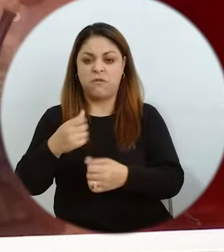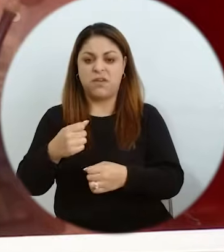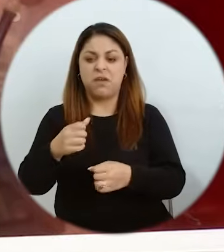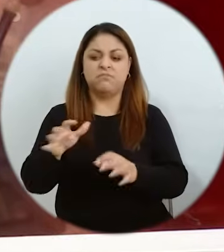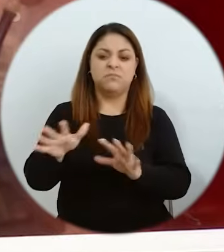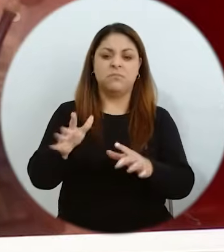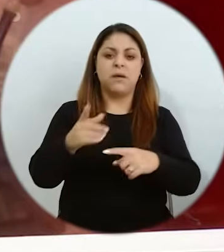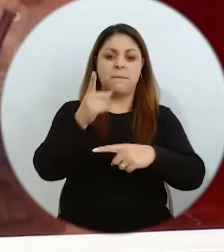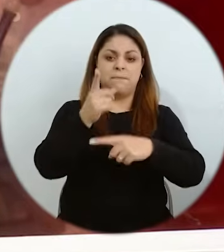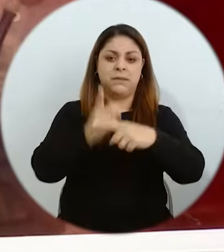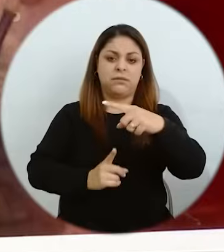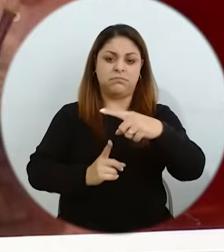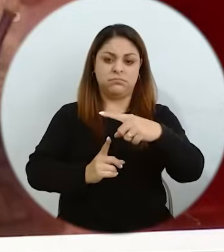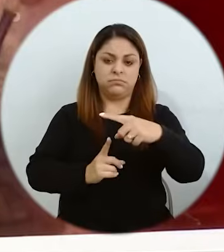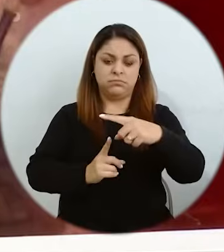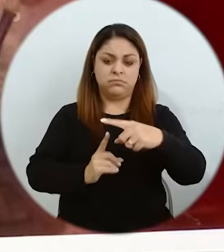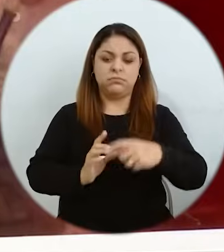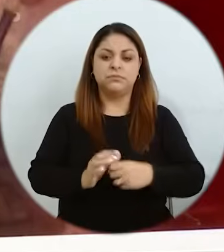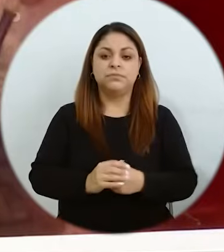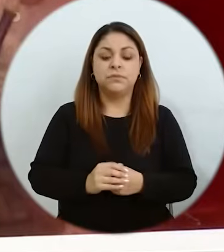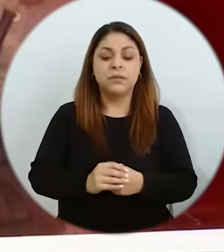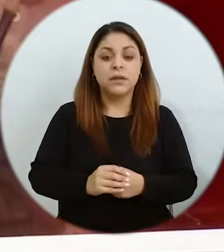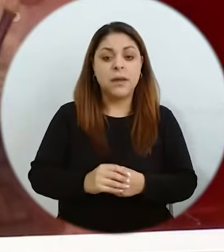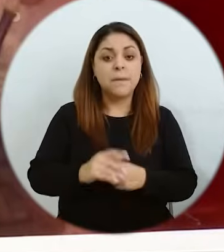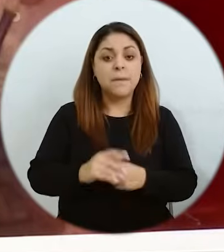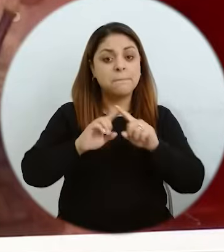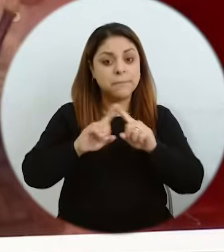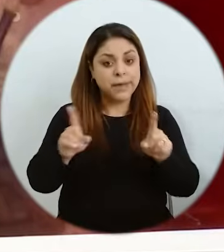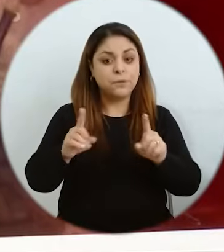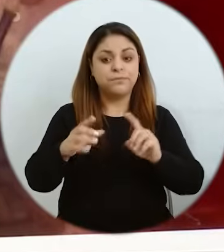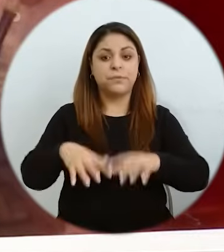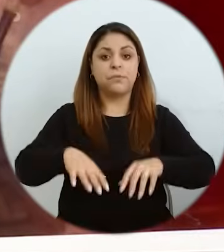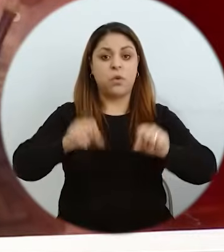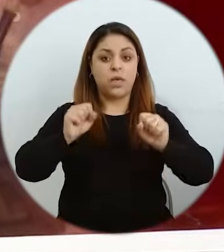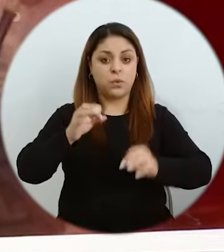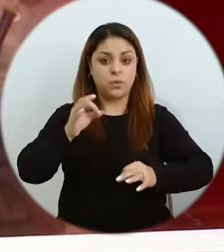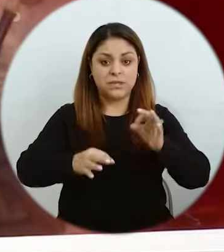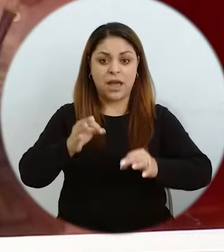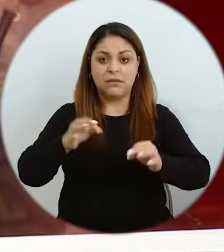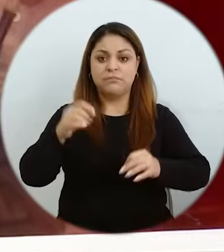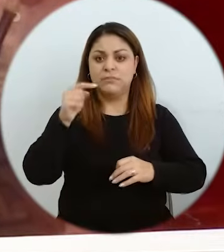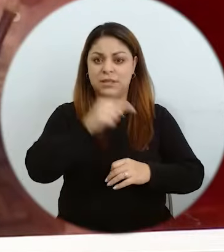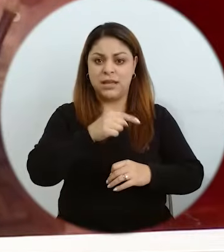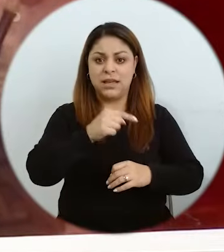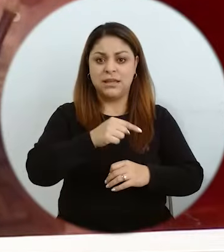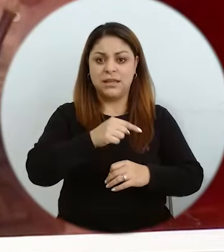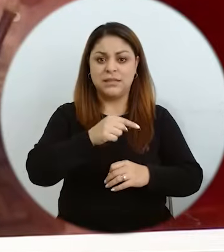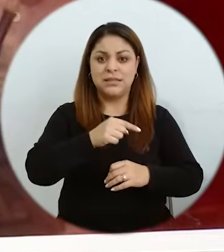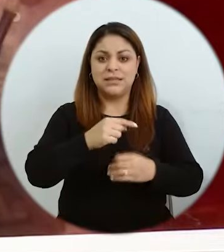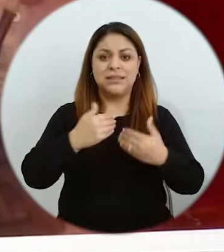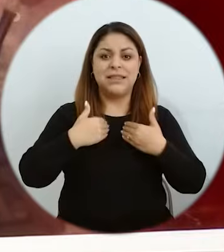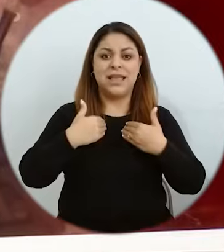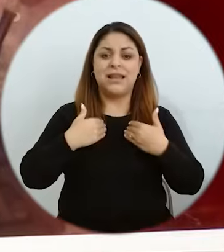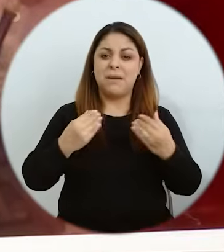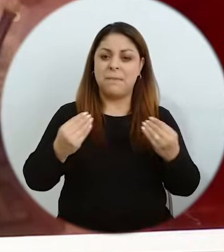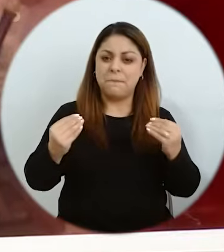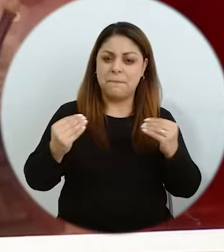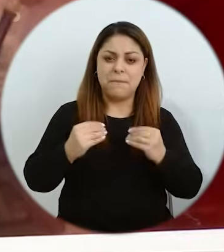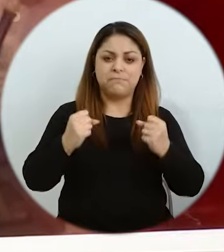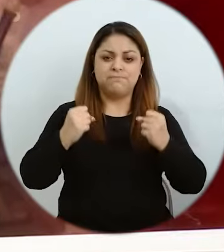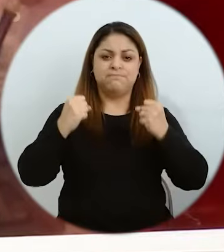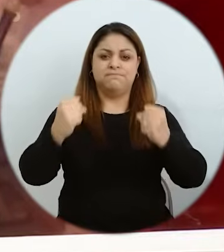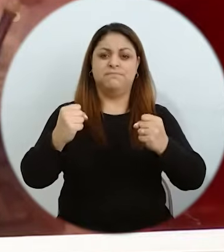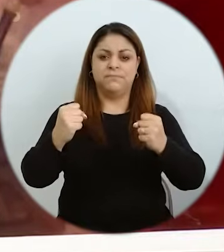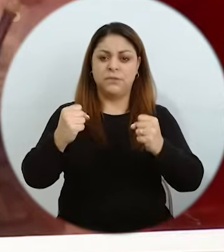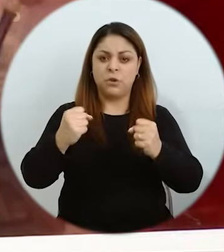embargo, todavía el Poder Judicial, a pesar de estos datos, sigue siendo uno de los poderes judiciales con más legitimidad de